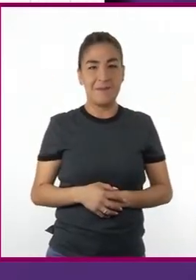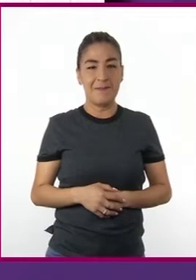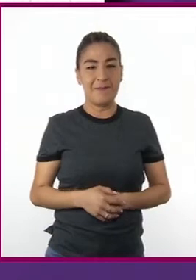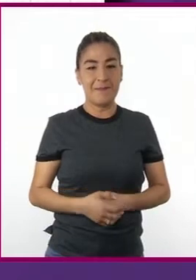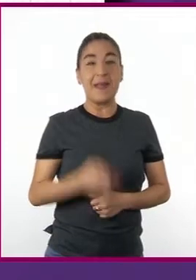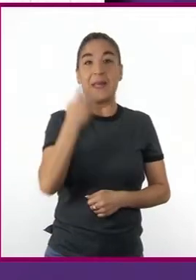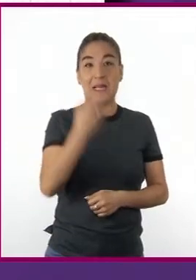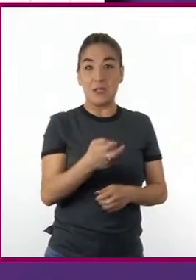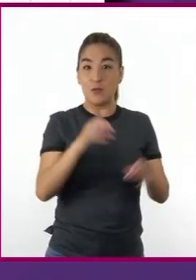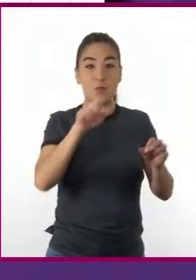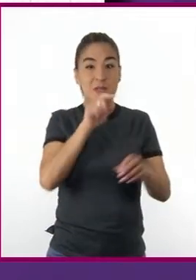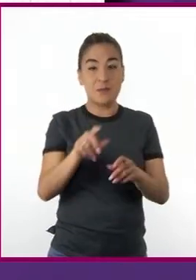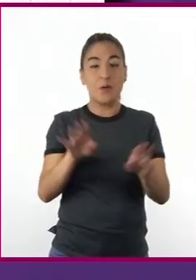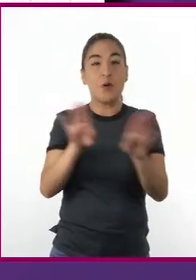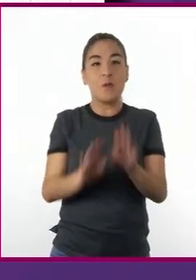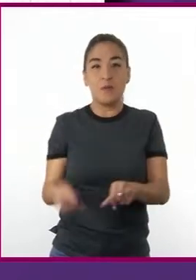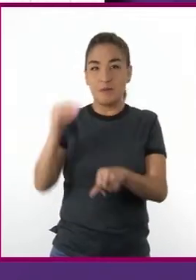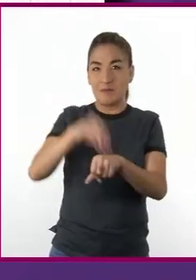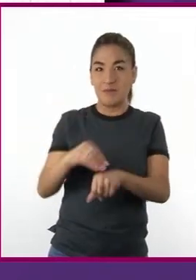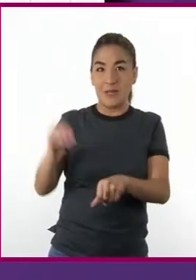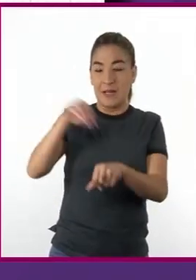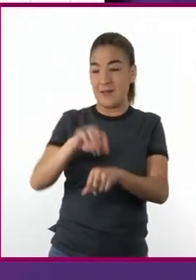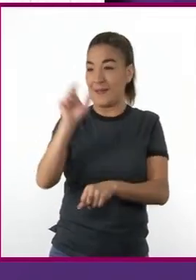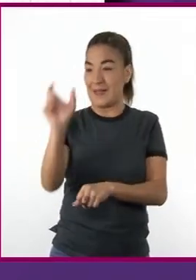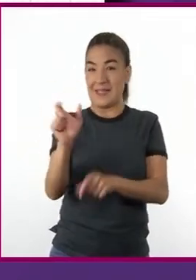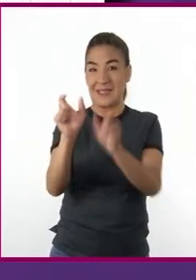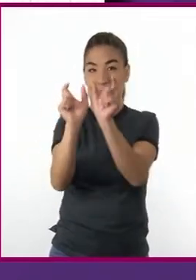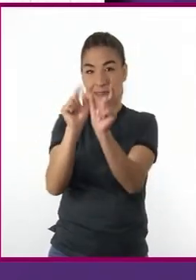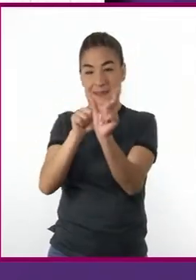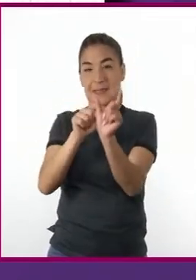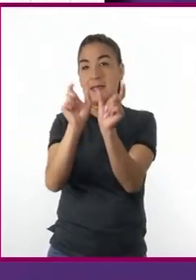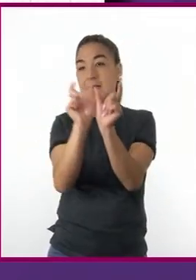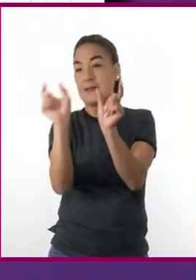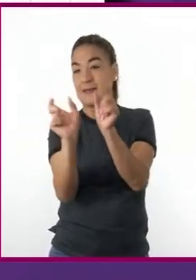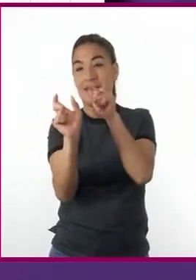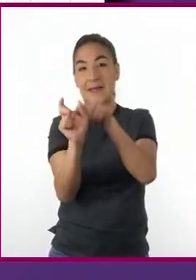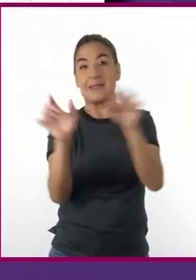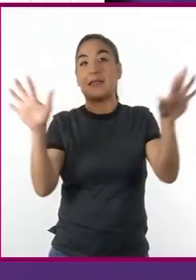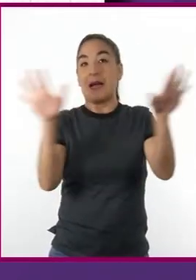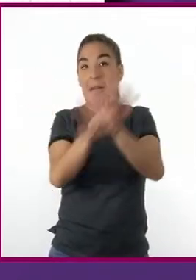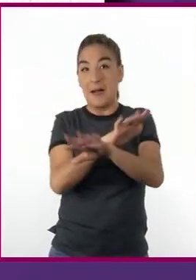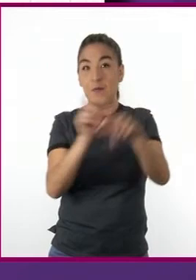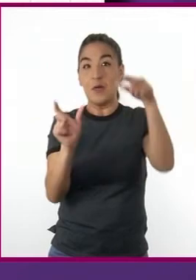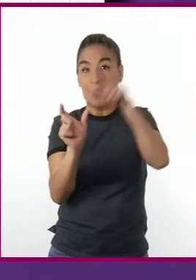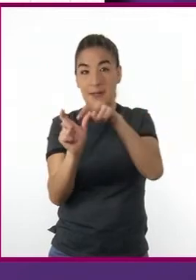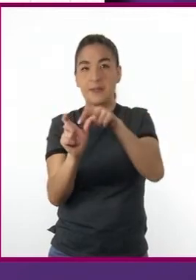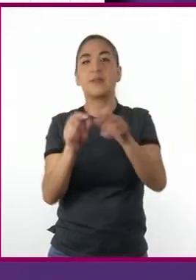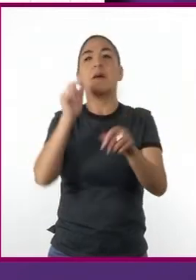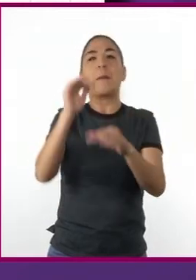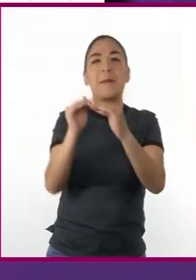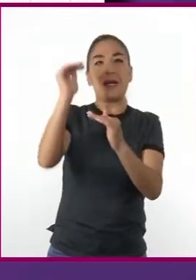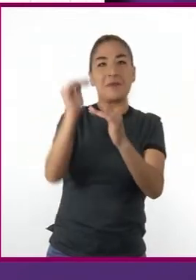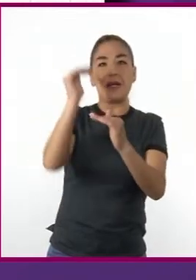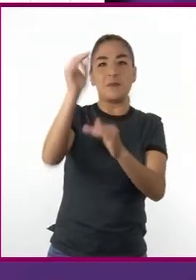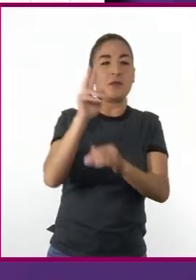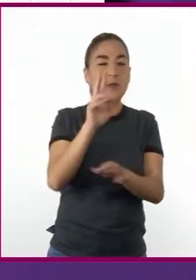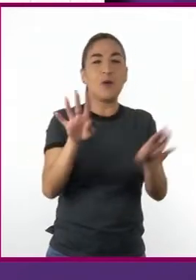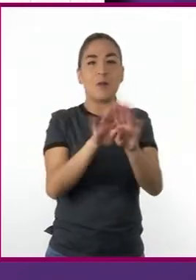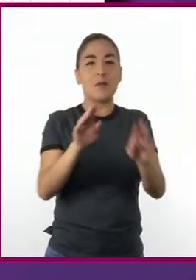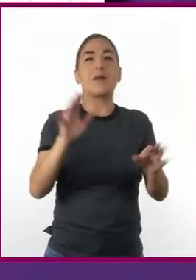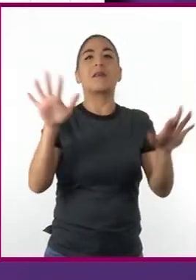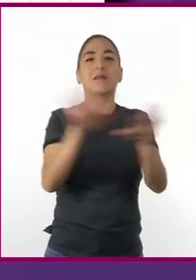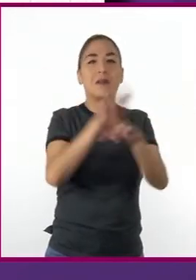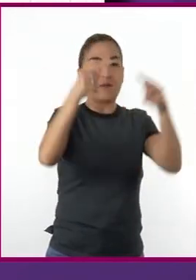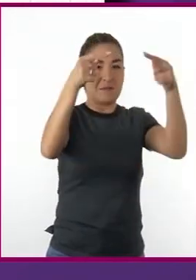forma seguimos incrementando el valor del segundo término, la curva se seguirá desplazando siempre en